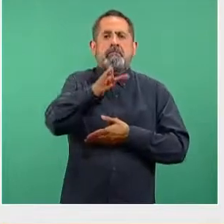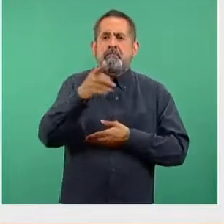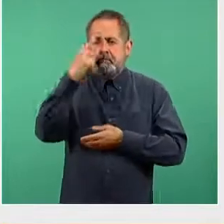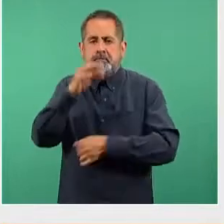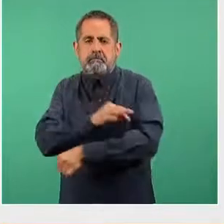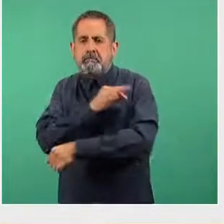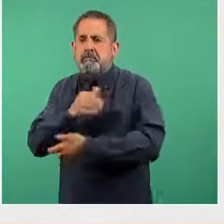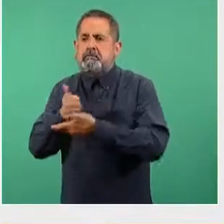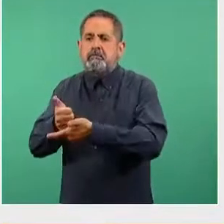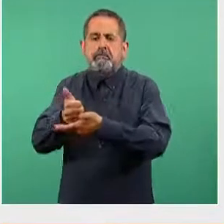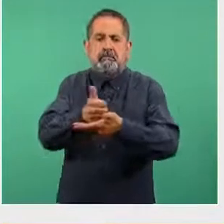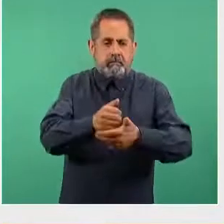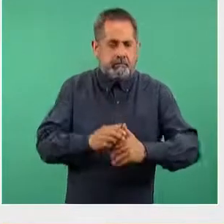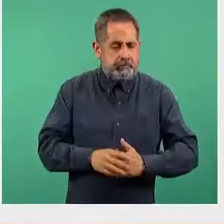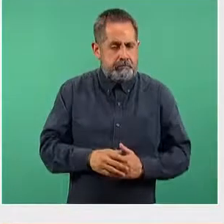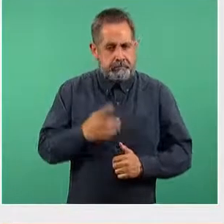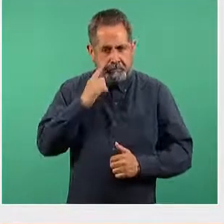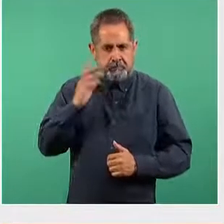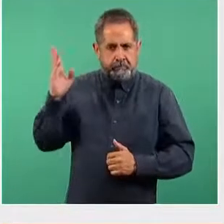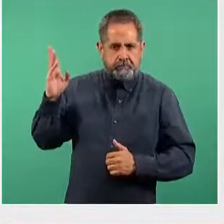favor.